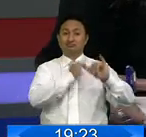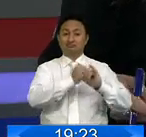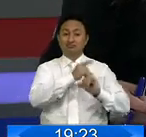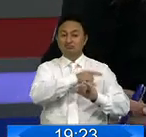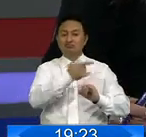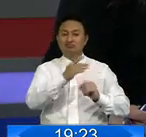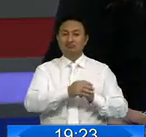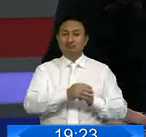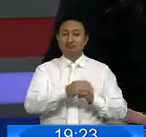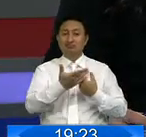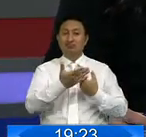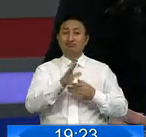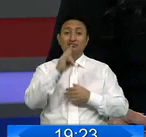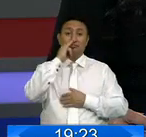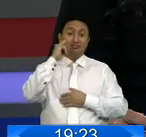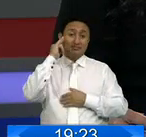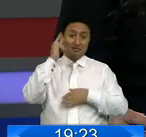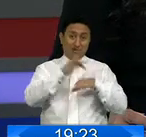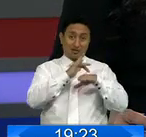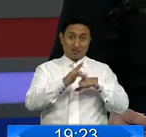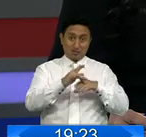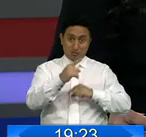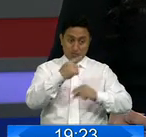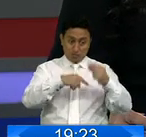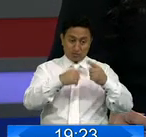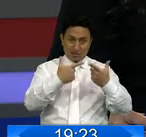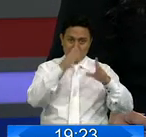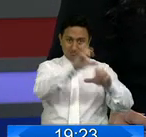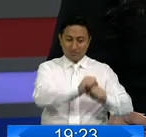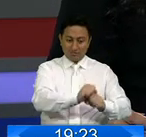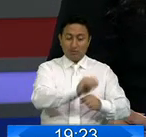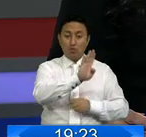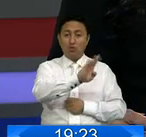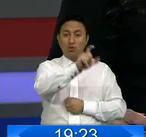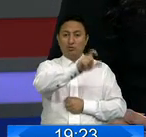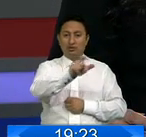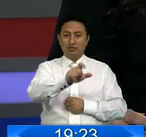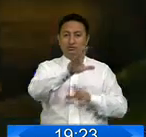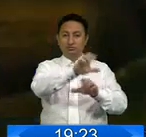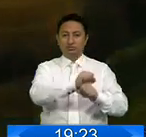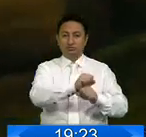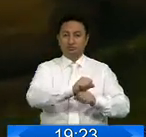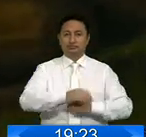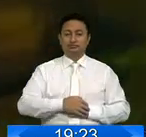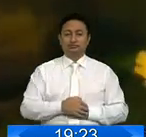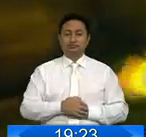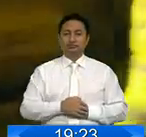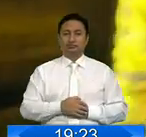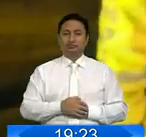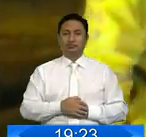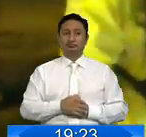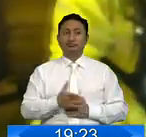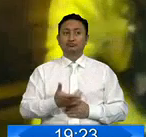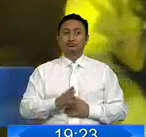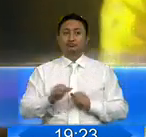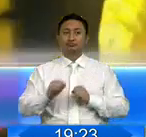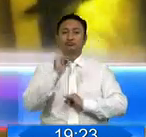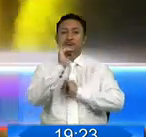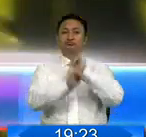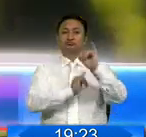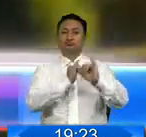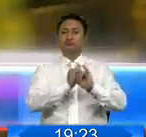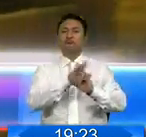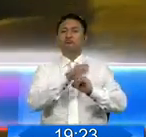al delito de pornografía infantil. 4 personas fueron detenidas. Se trata de un trabajo internacional en el